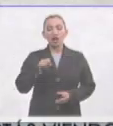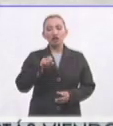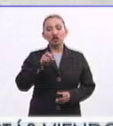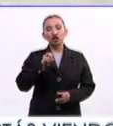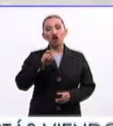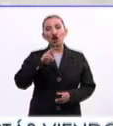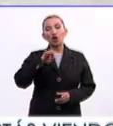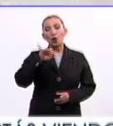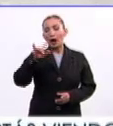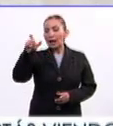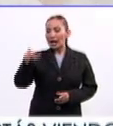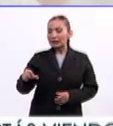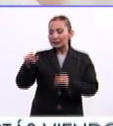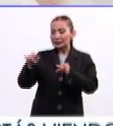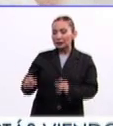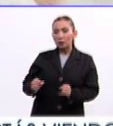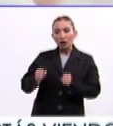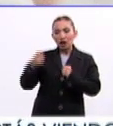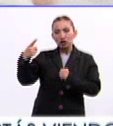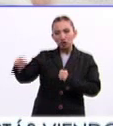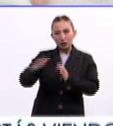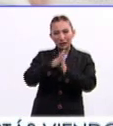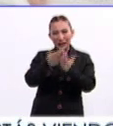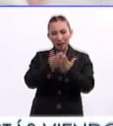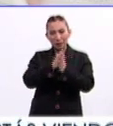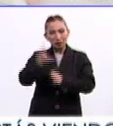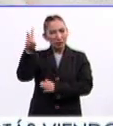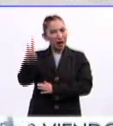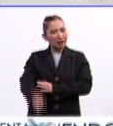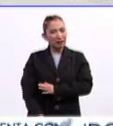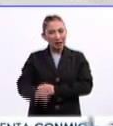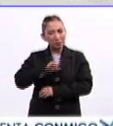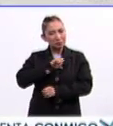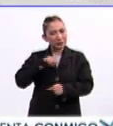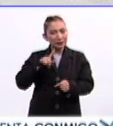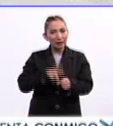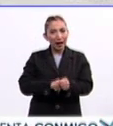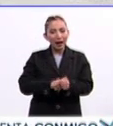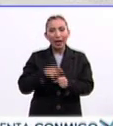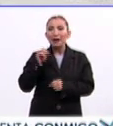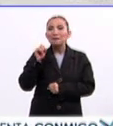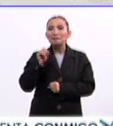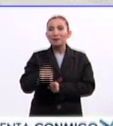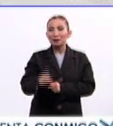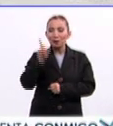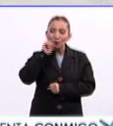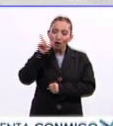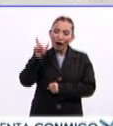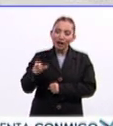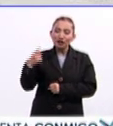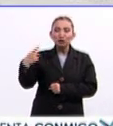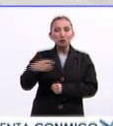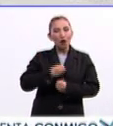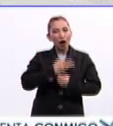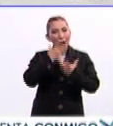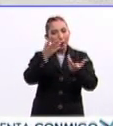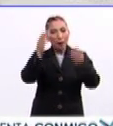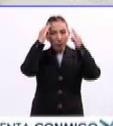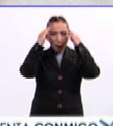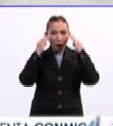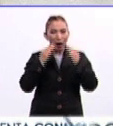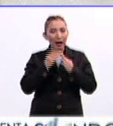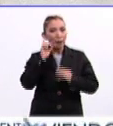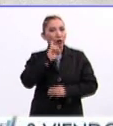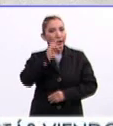Sor Juana es una individualidad poderosa y su obra posee innegable singularidad. Al mismo tiempo, la mujer y sus poemas, la monja